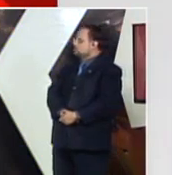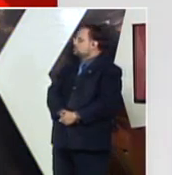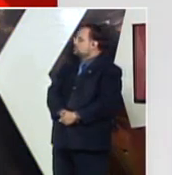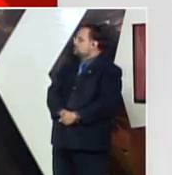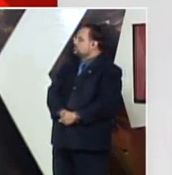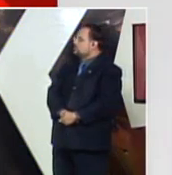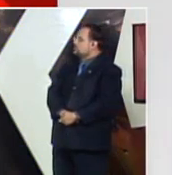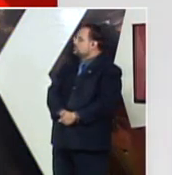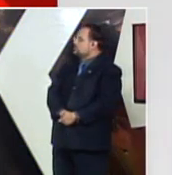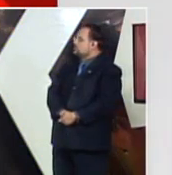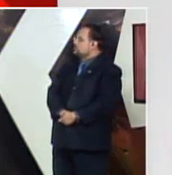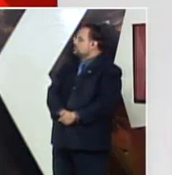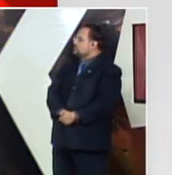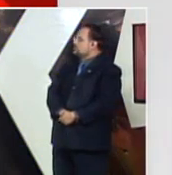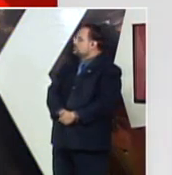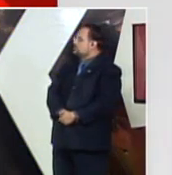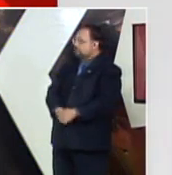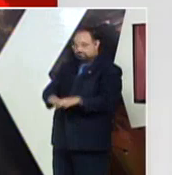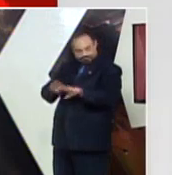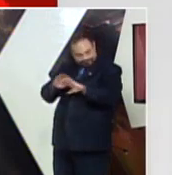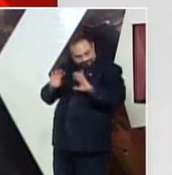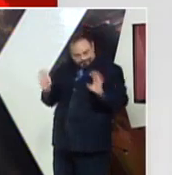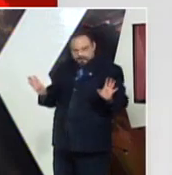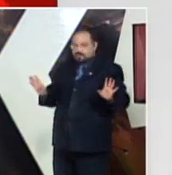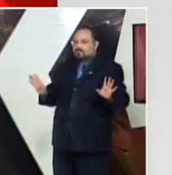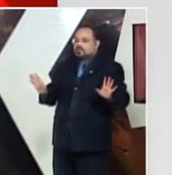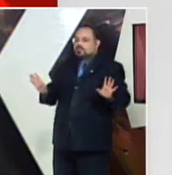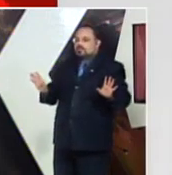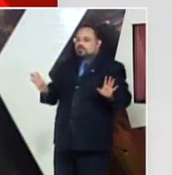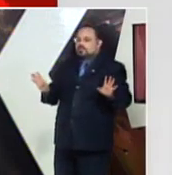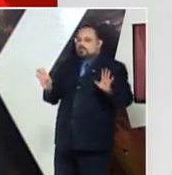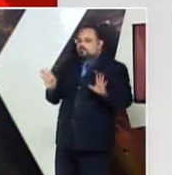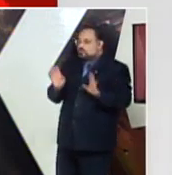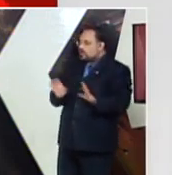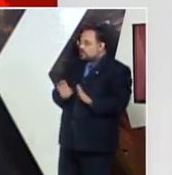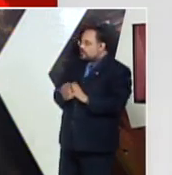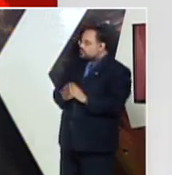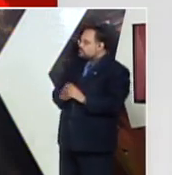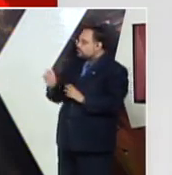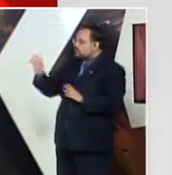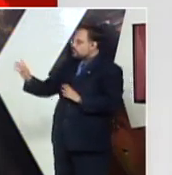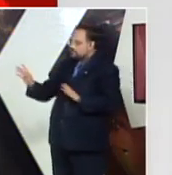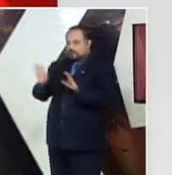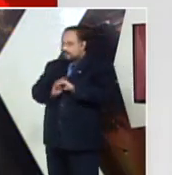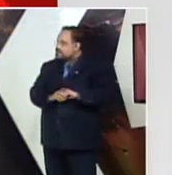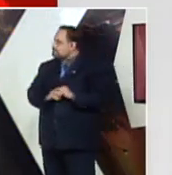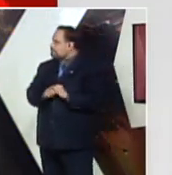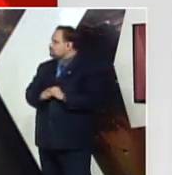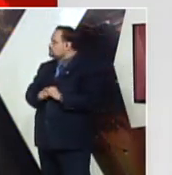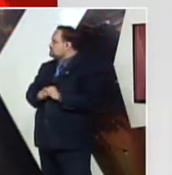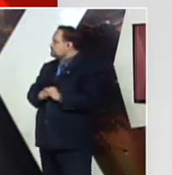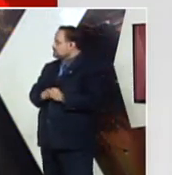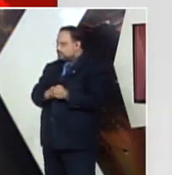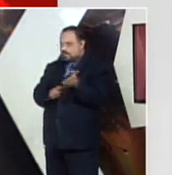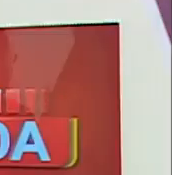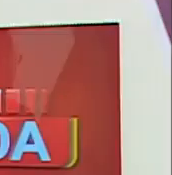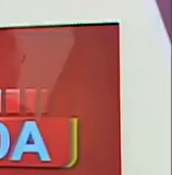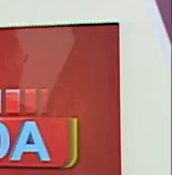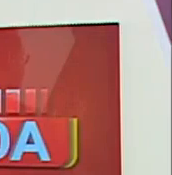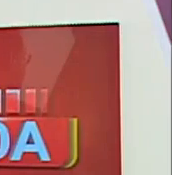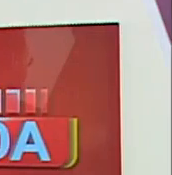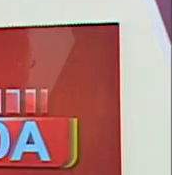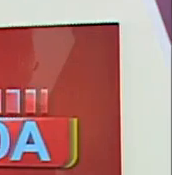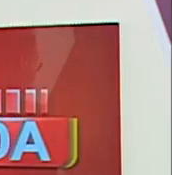uno de los factores por los cuales también se da el incremento a los casos de desnutrición tienes toda la razón pero entonces aquí ya para concluir este tema